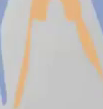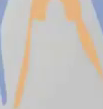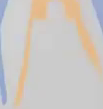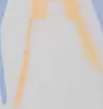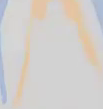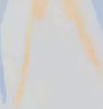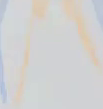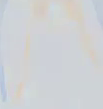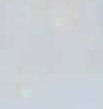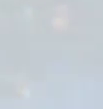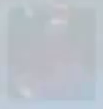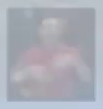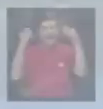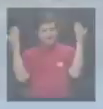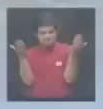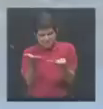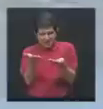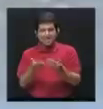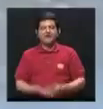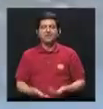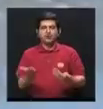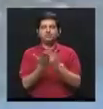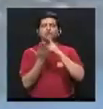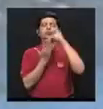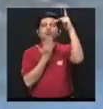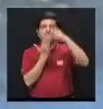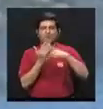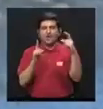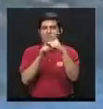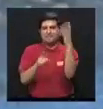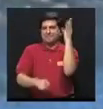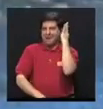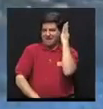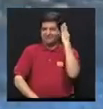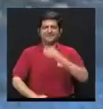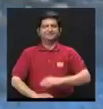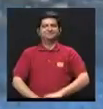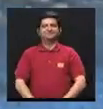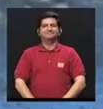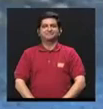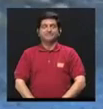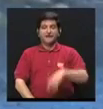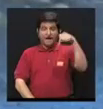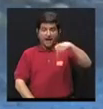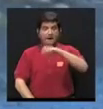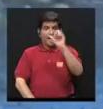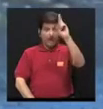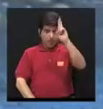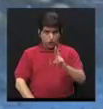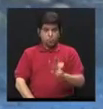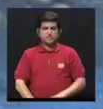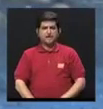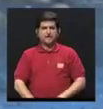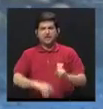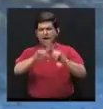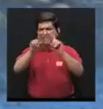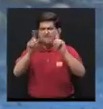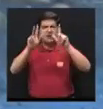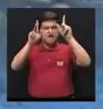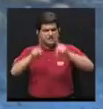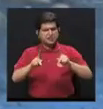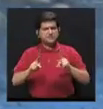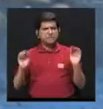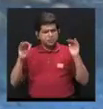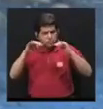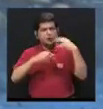Hola, les damos la bienvenida a este nuevo programa de Palabra de Mujer. Está acá en Costa Rica una serie de personas que nos